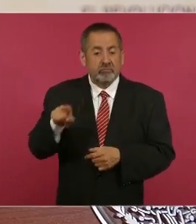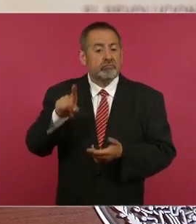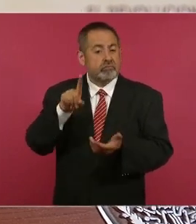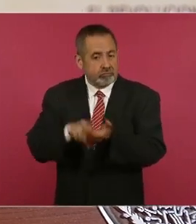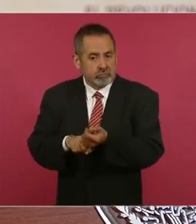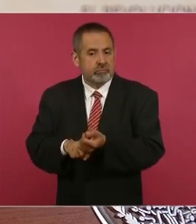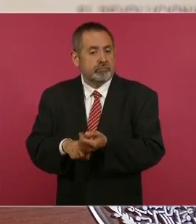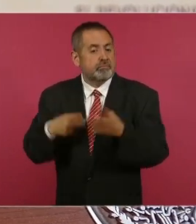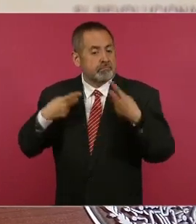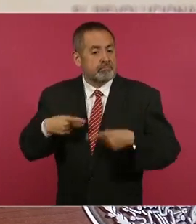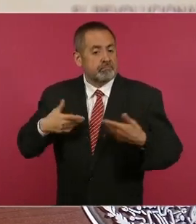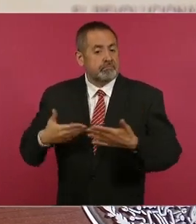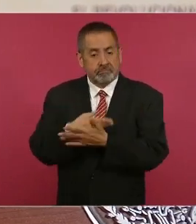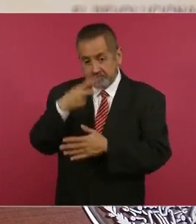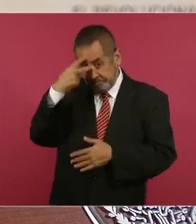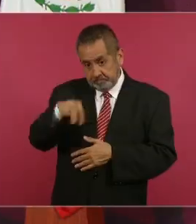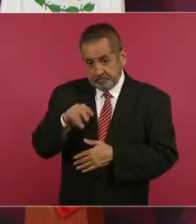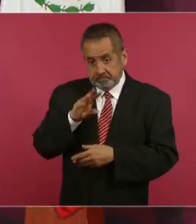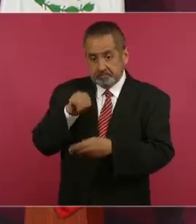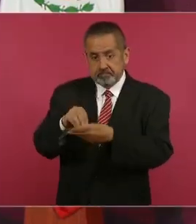mexicano,